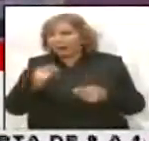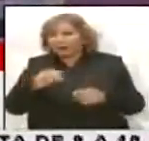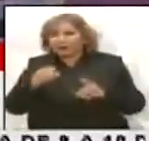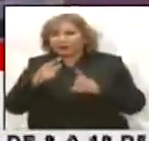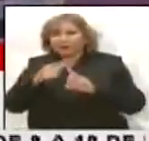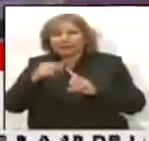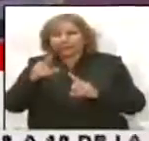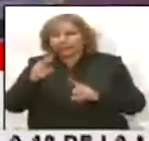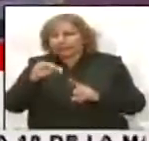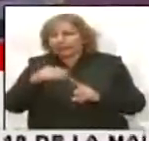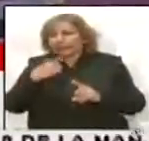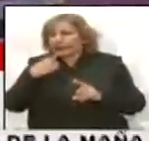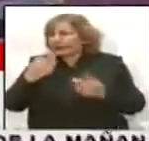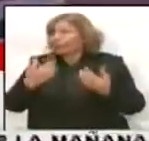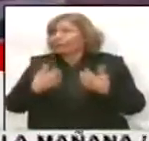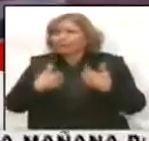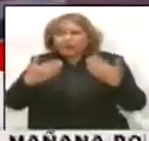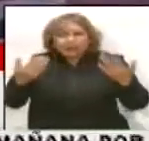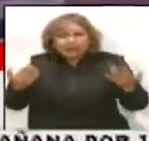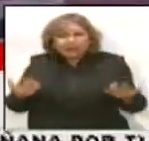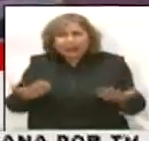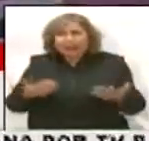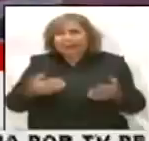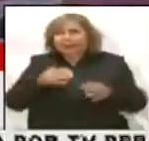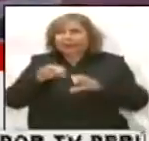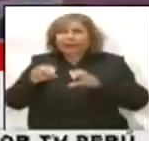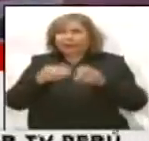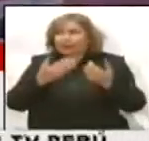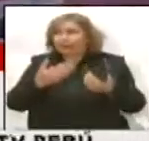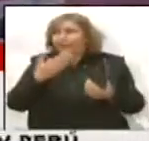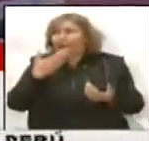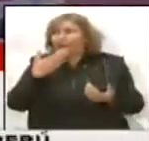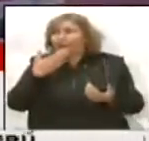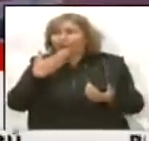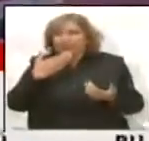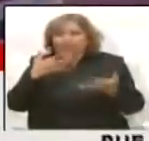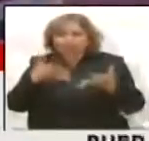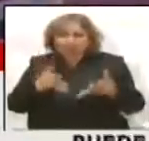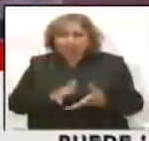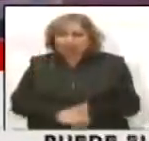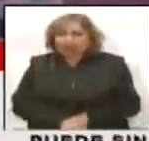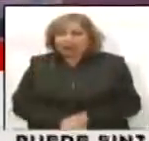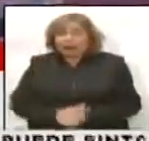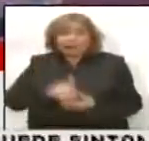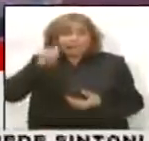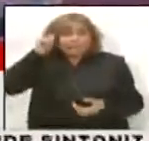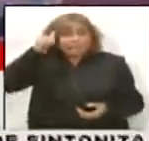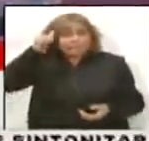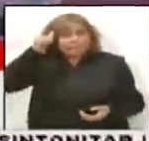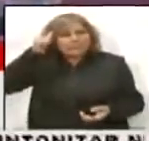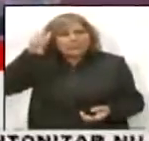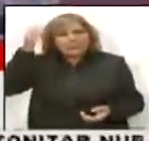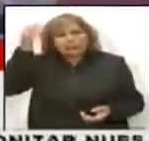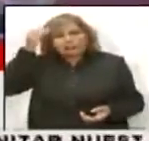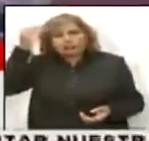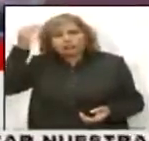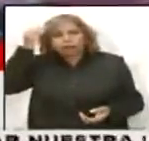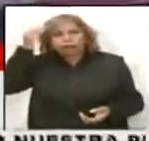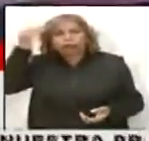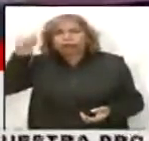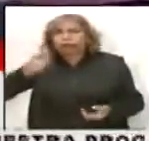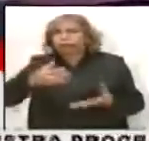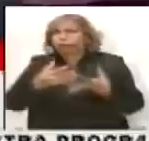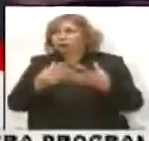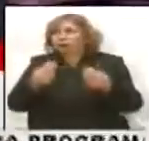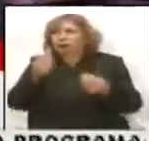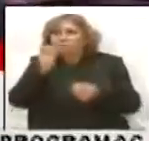que tuvieron acá su accionar? ¿Quién las va a negar? ¿Quién va a negar que además existe una memoria presente en la mayoría de ciudadanos